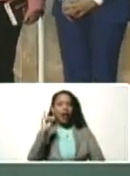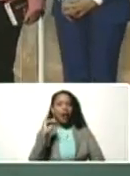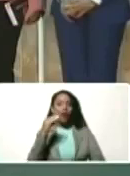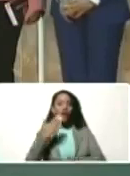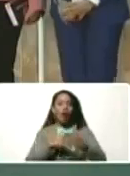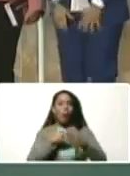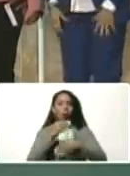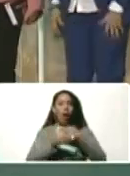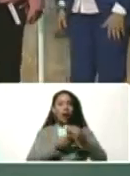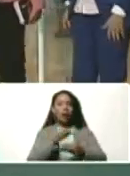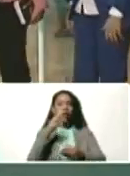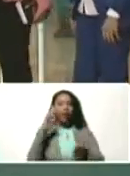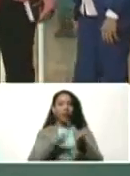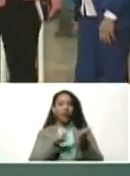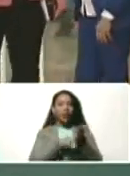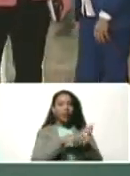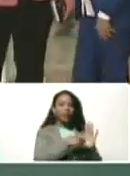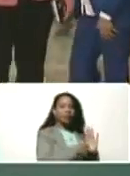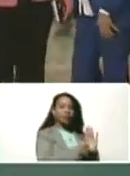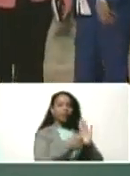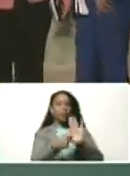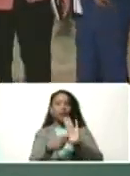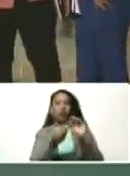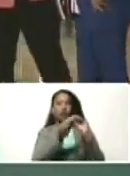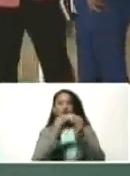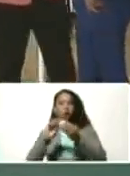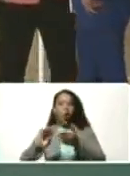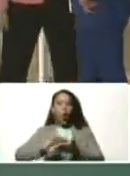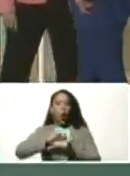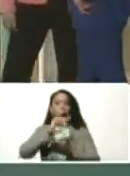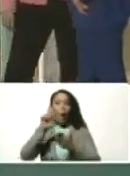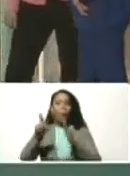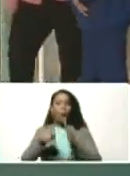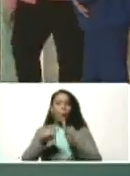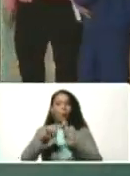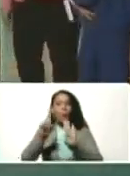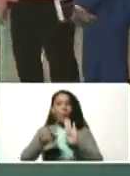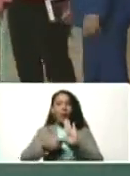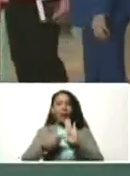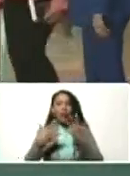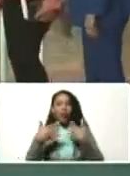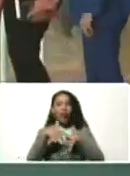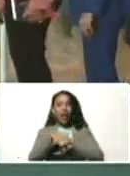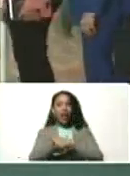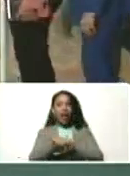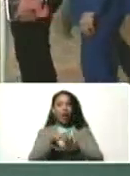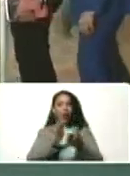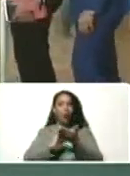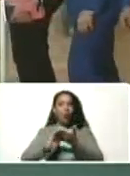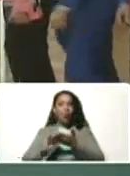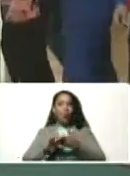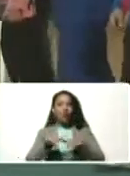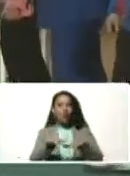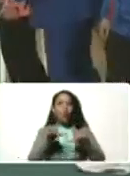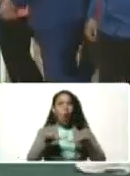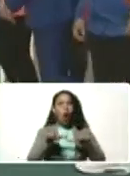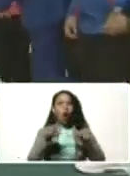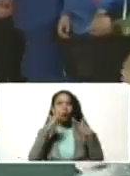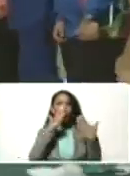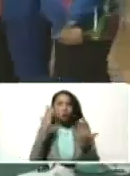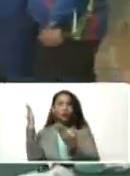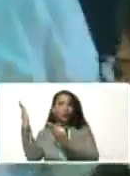proceder, ¿verdad? A mostrarle la reparación integral, la recuperación integral del CDI. Adelante,